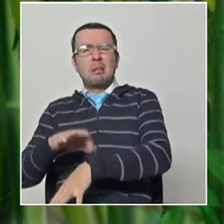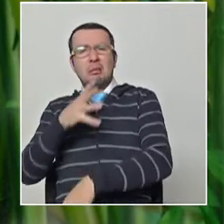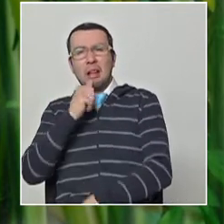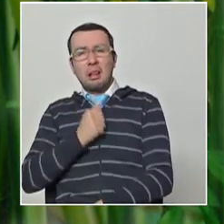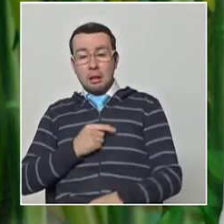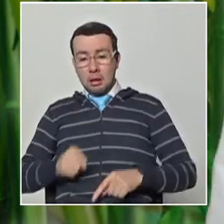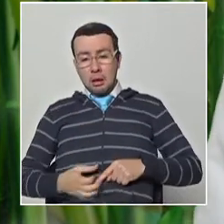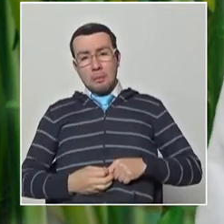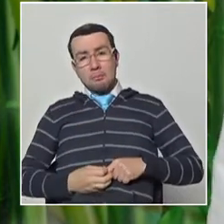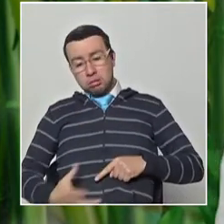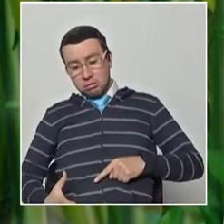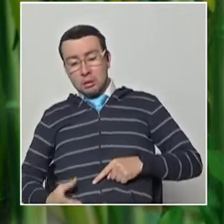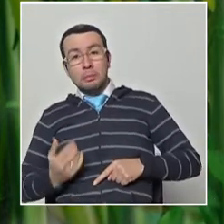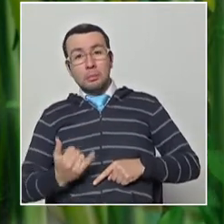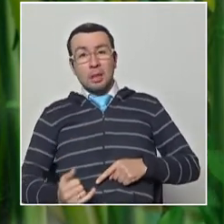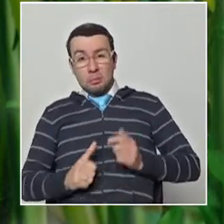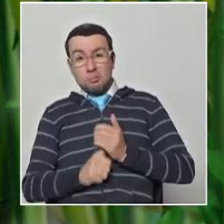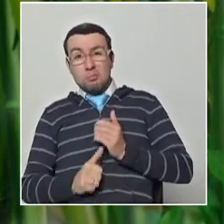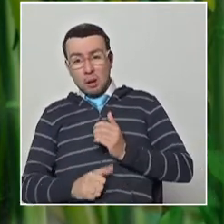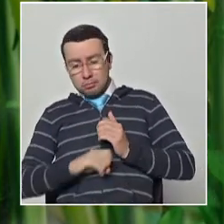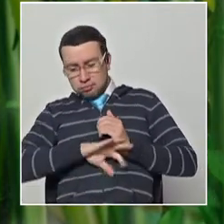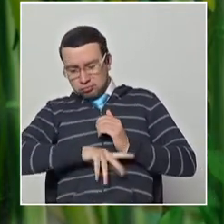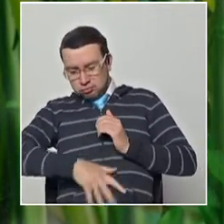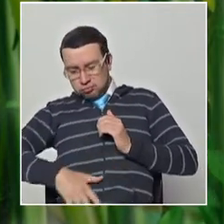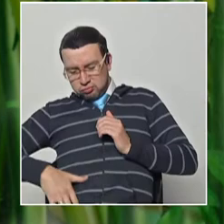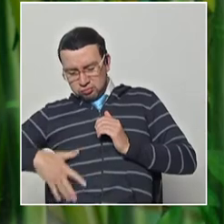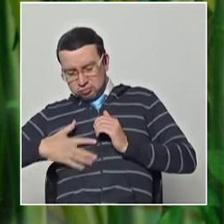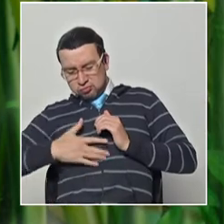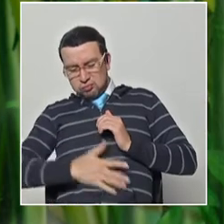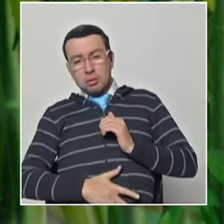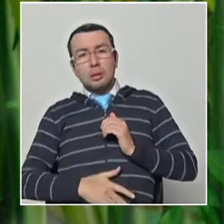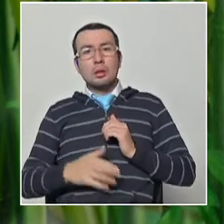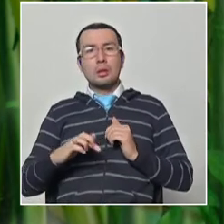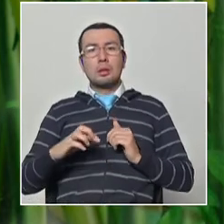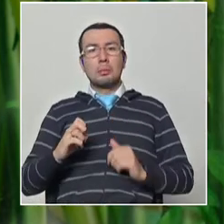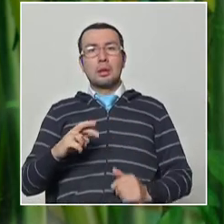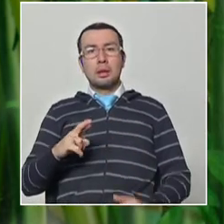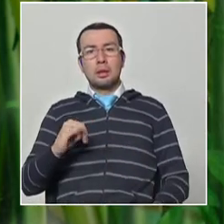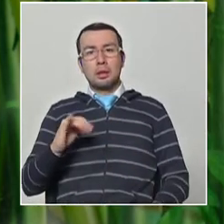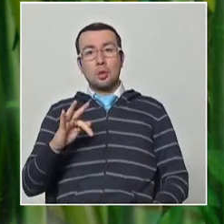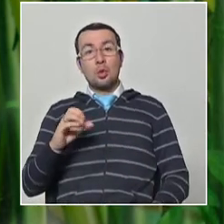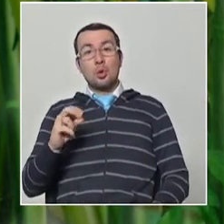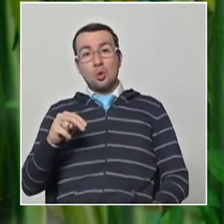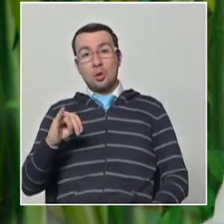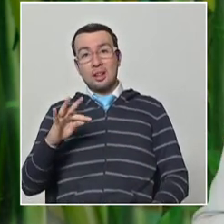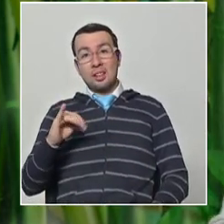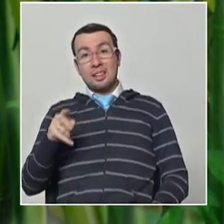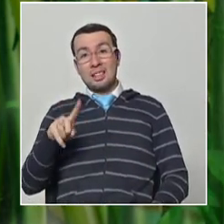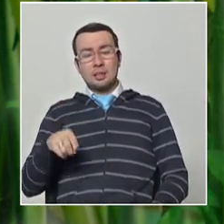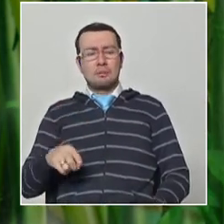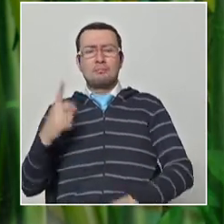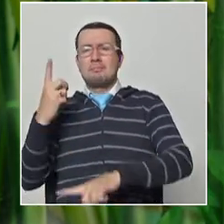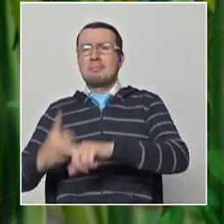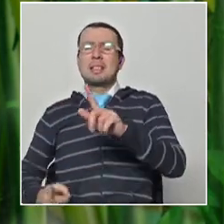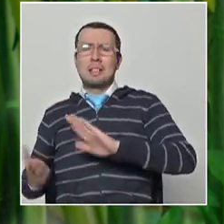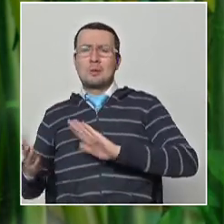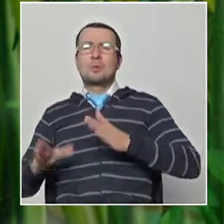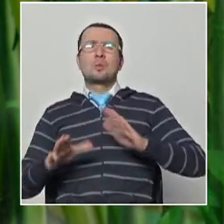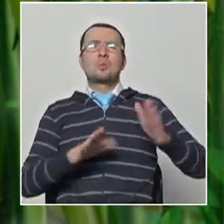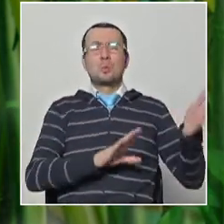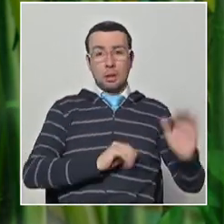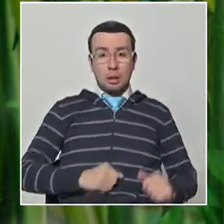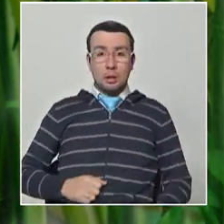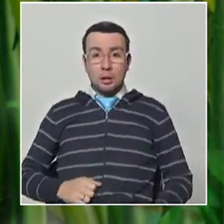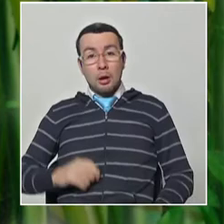apéndice se me llenó de popó el abdomen me dio una peritonitis y la mitad se mueren porque me tomé la pastilla que servía